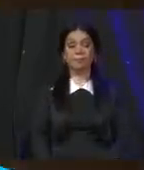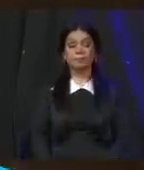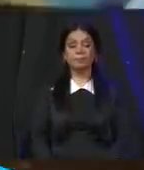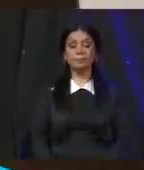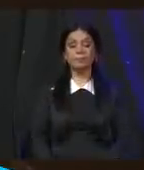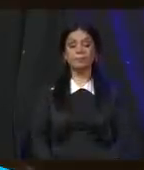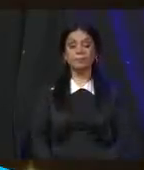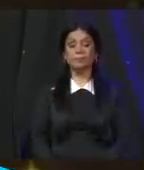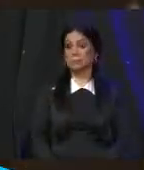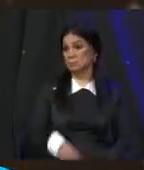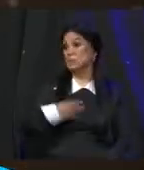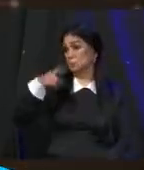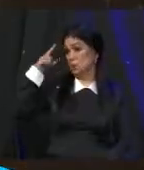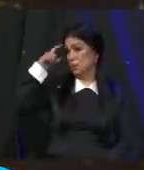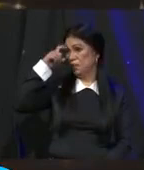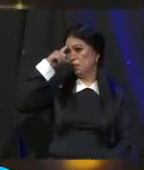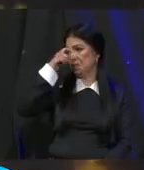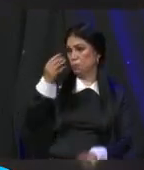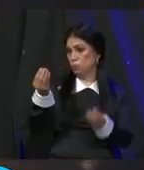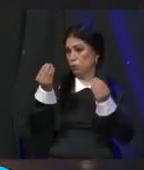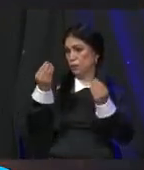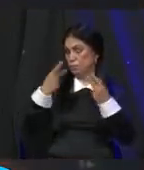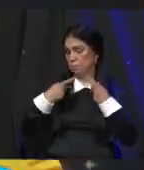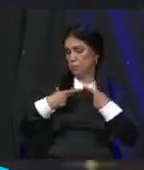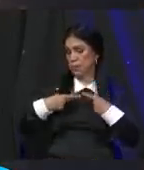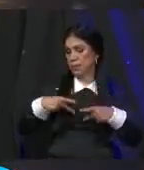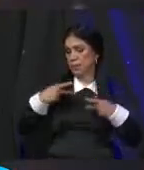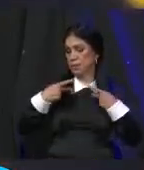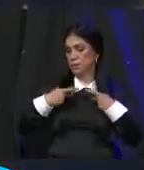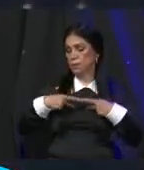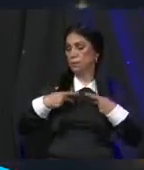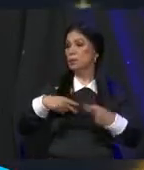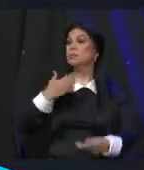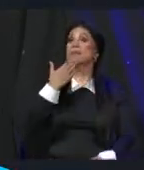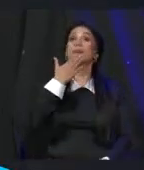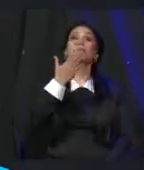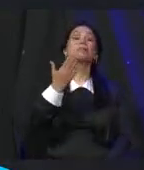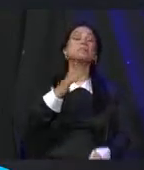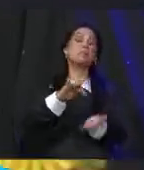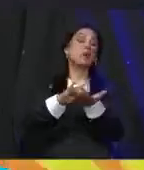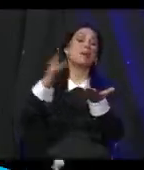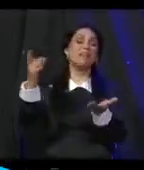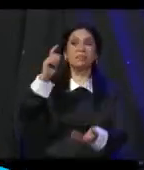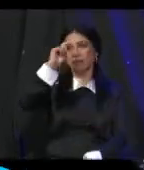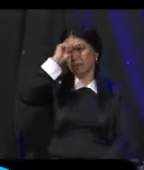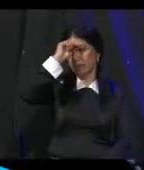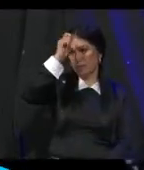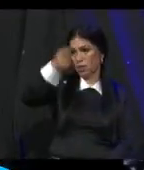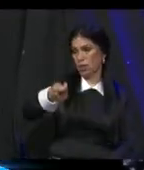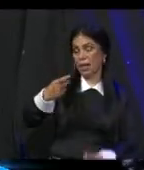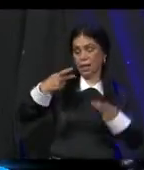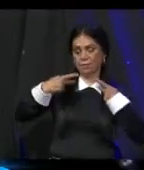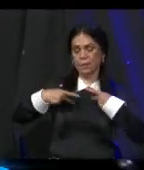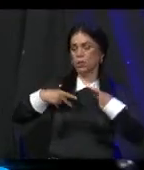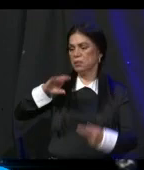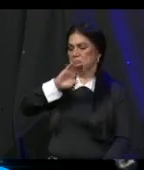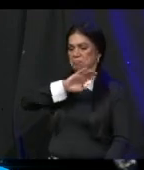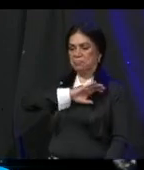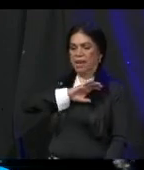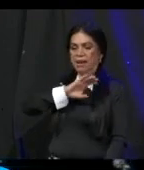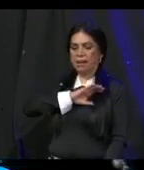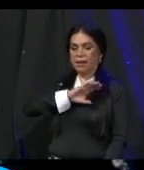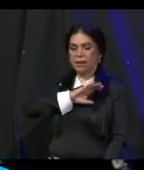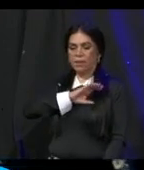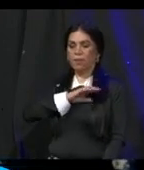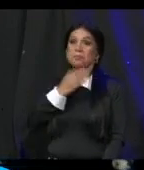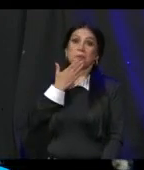te digo, es muy complicado. O sea, de entonces, repente hay artistas pues, que la no... verdad es que sí, hemos sido muy bendecidos. La gente nos ha recibido con mucho cariño y pues ahí